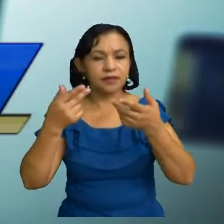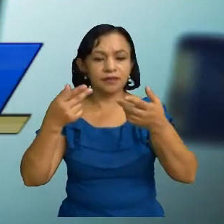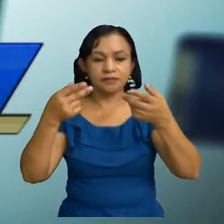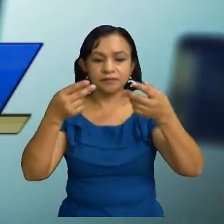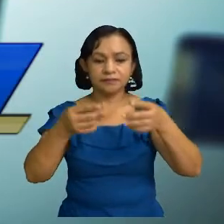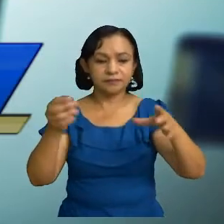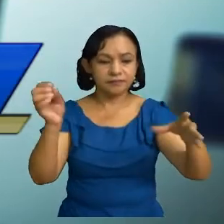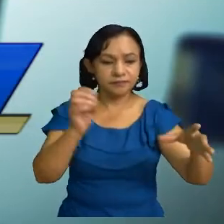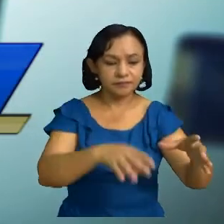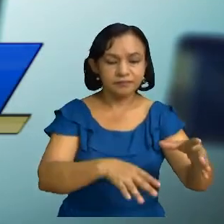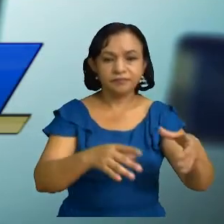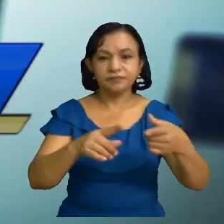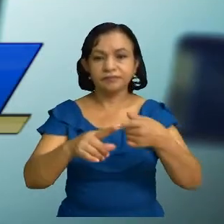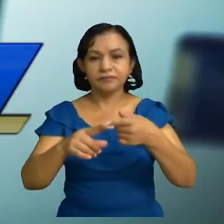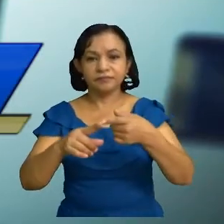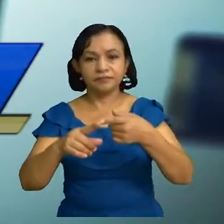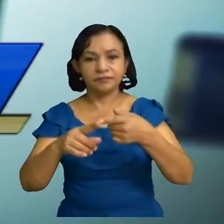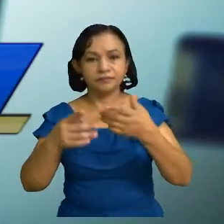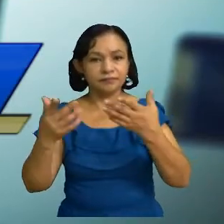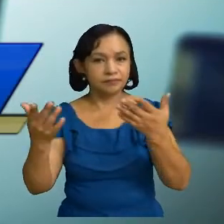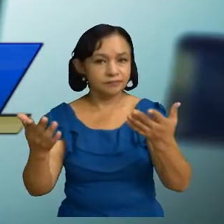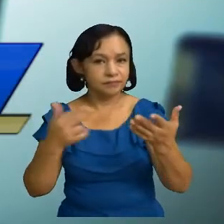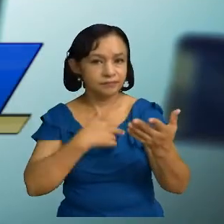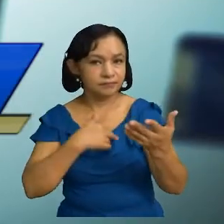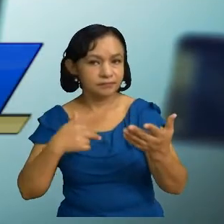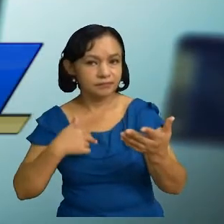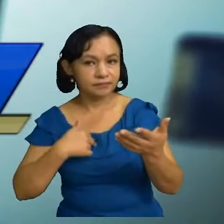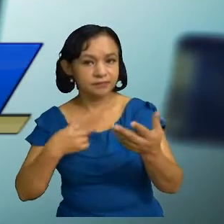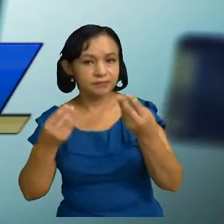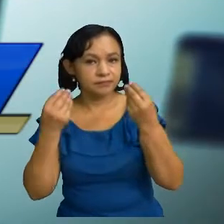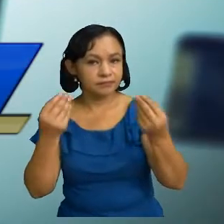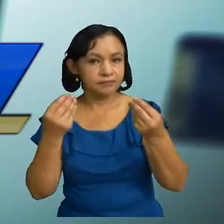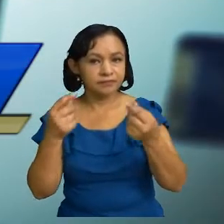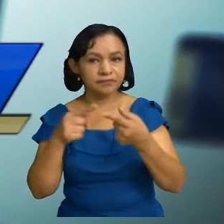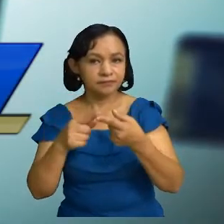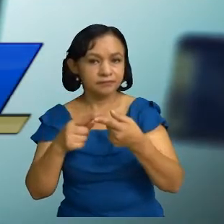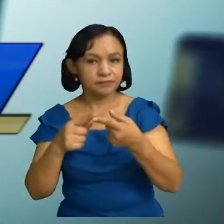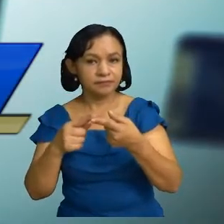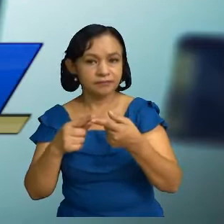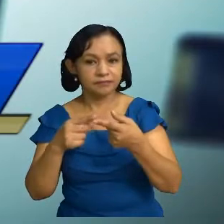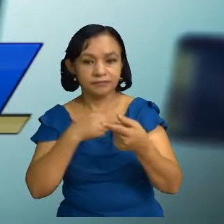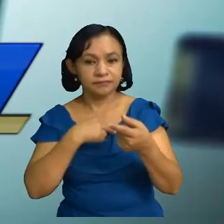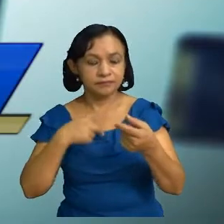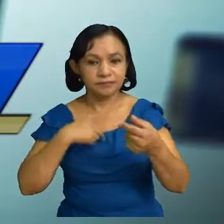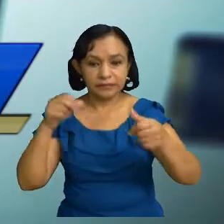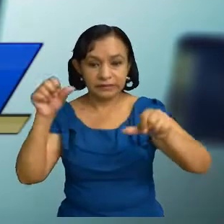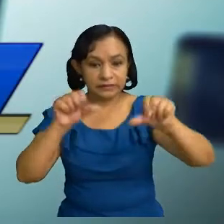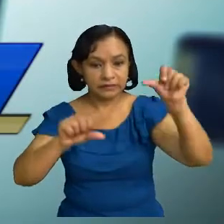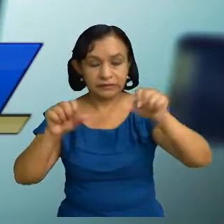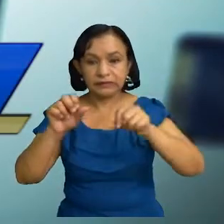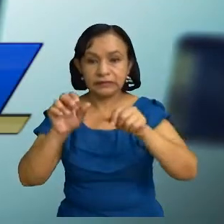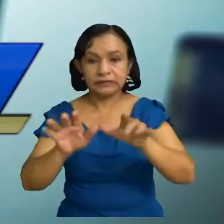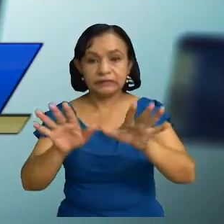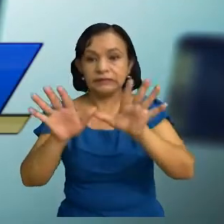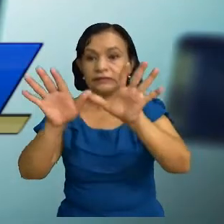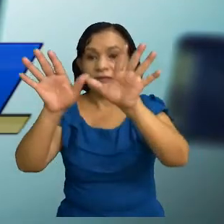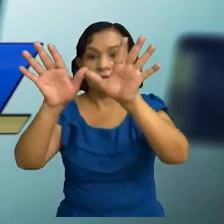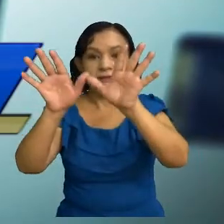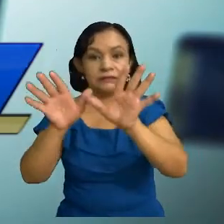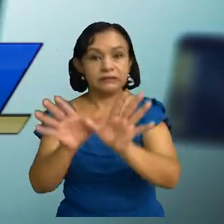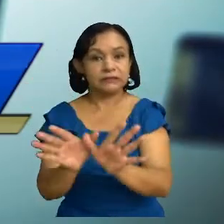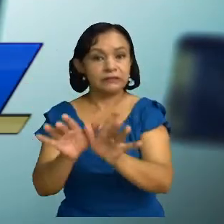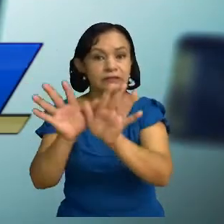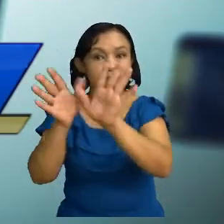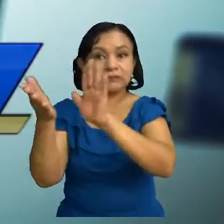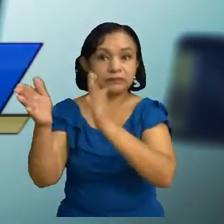no puede matar las abejas porque se aplica demasiada cantidad de químico él va a afectar a la mariposa y que ellos